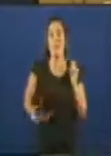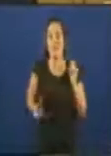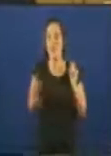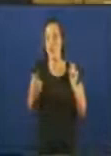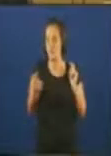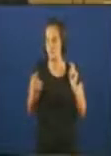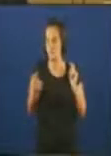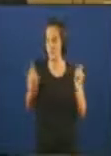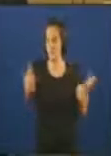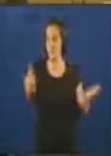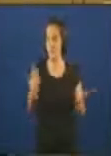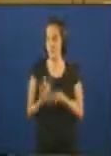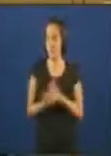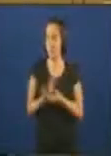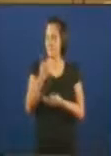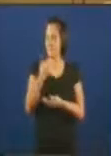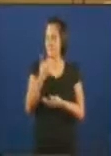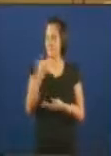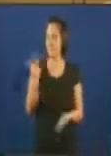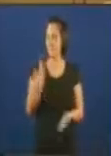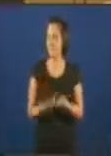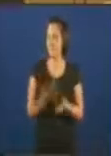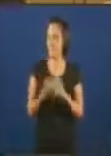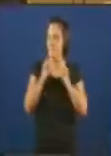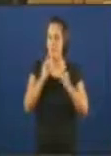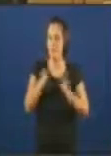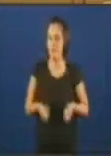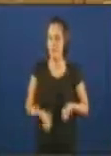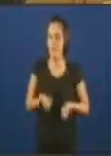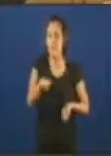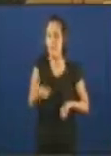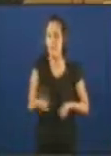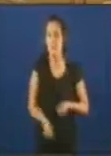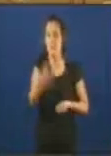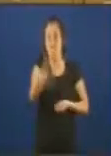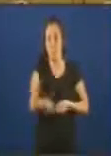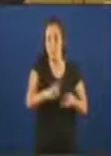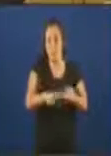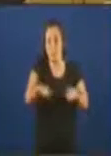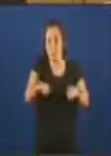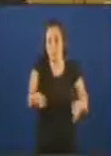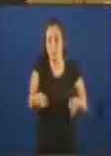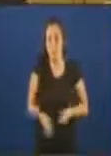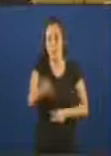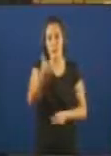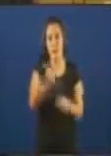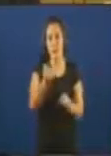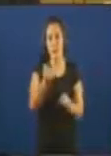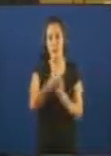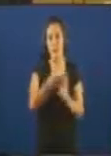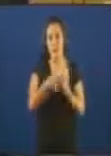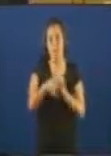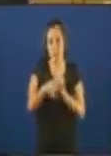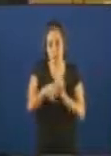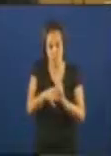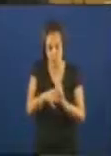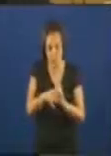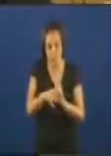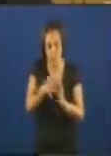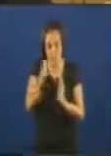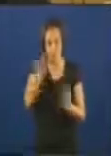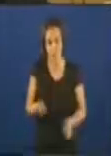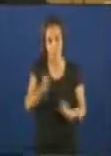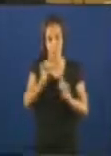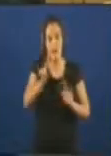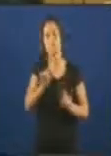experiencia demostra que as actividades que xeran máis valor engadido, máis emprego de calidade e estável, están onde está